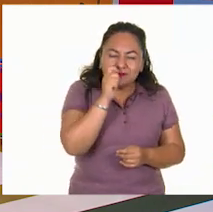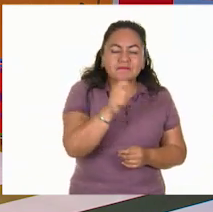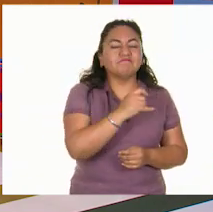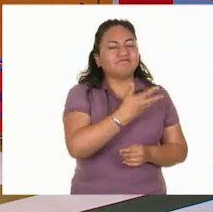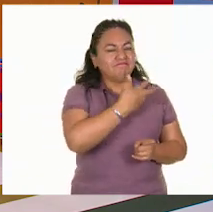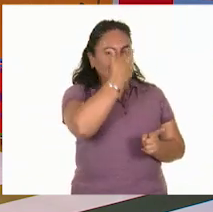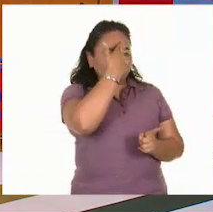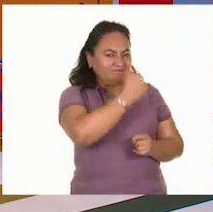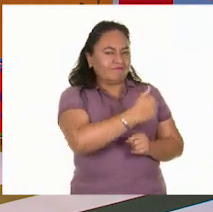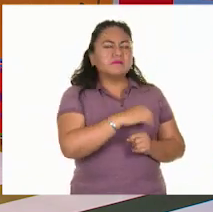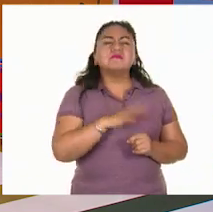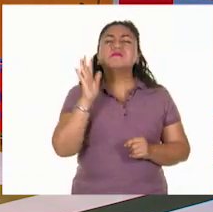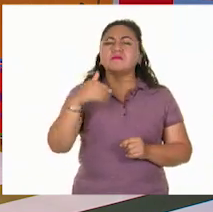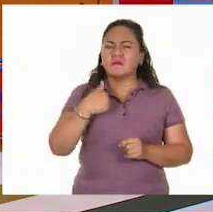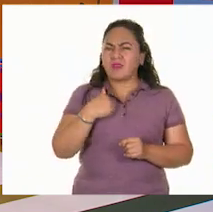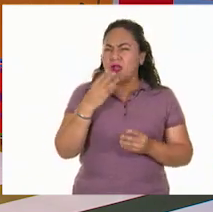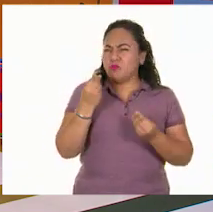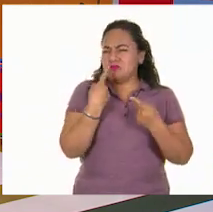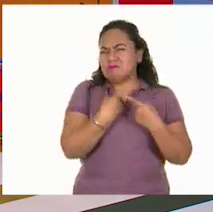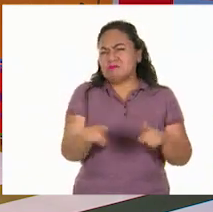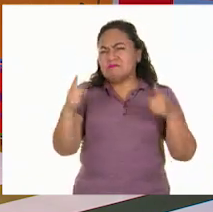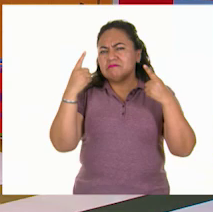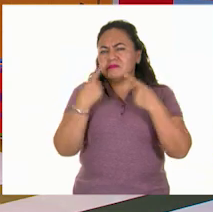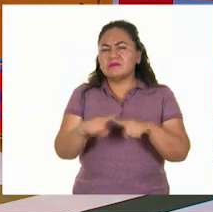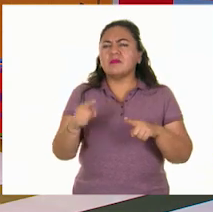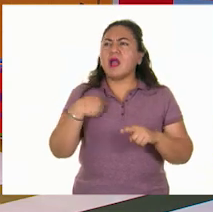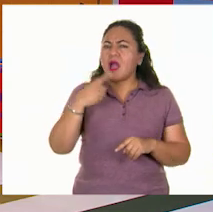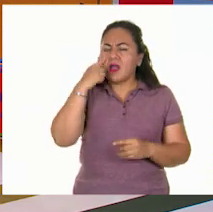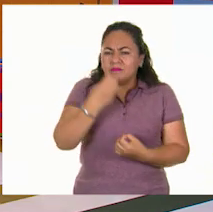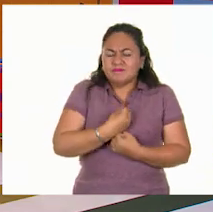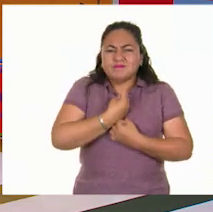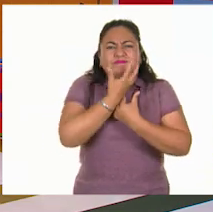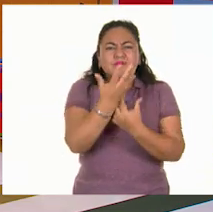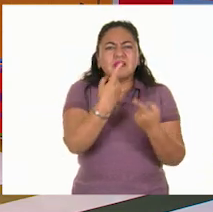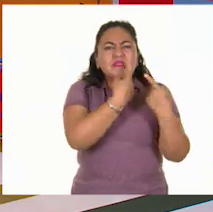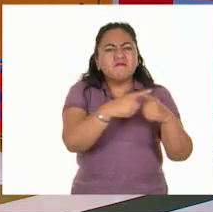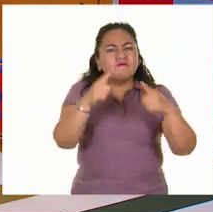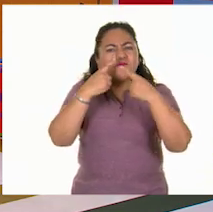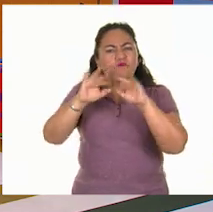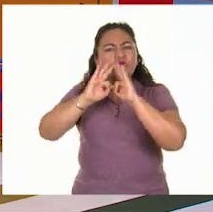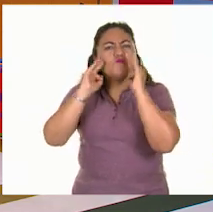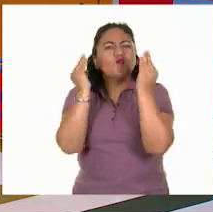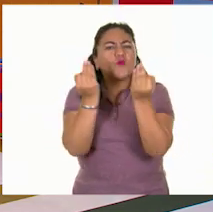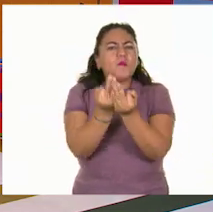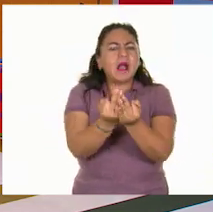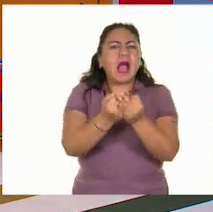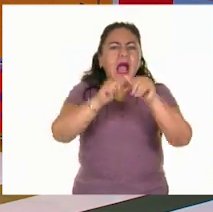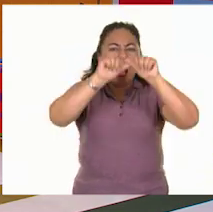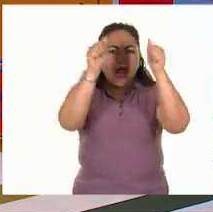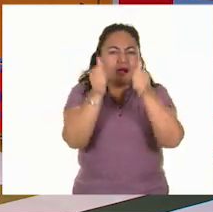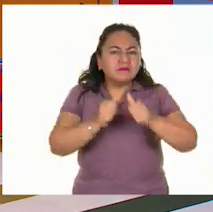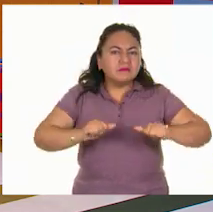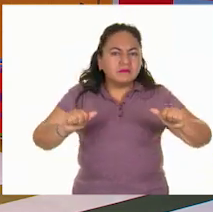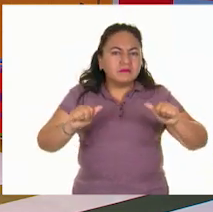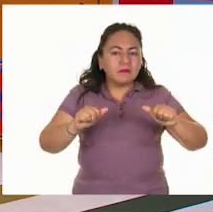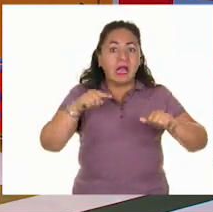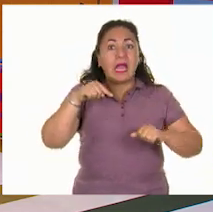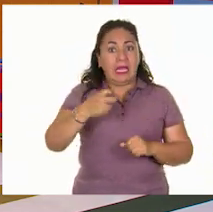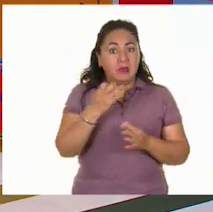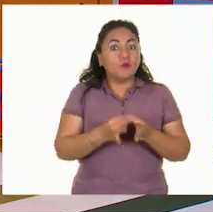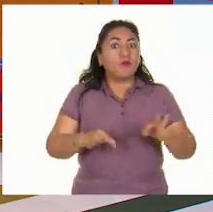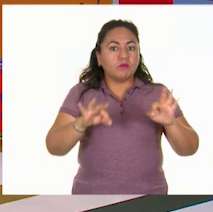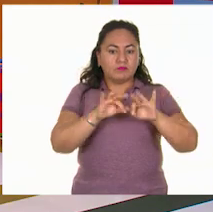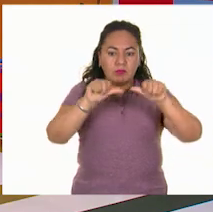razón. Fíjate que ya hemos visto muchas manifestaciones artísticas. Así es. Esas son las dos palabras clave de Aprende en